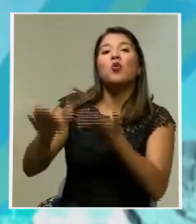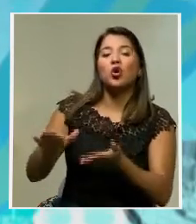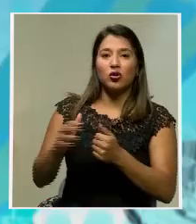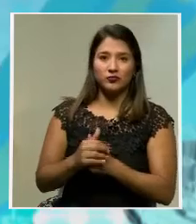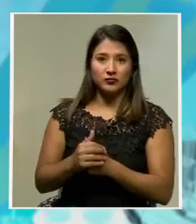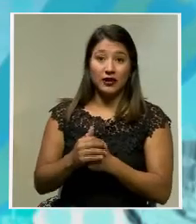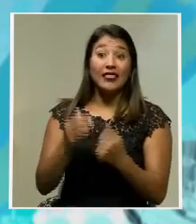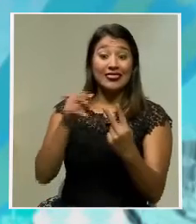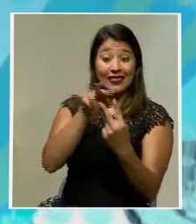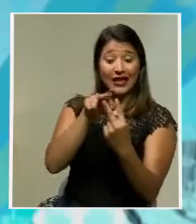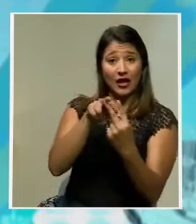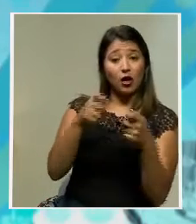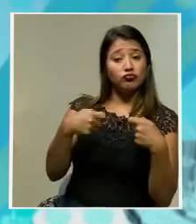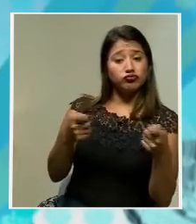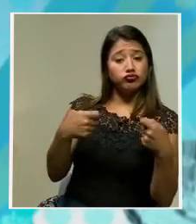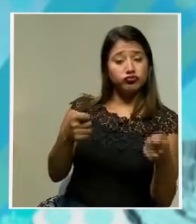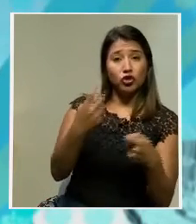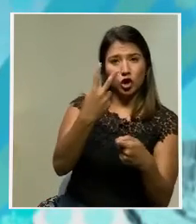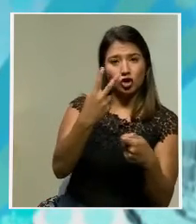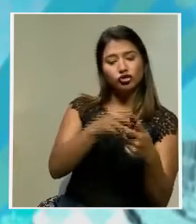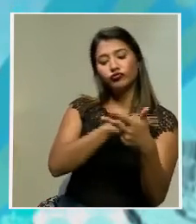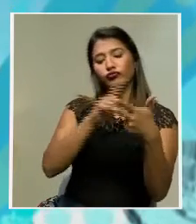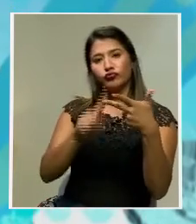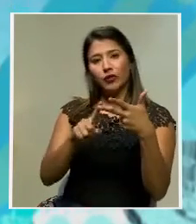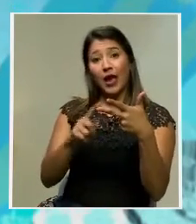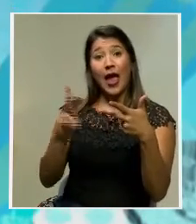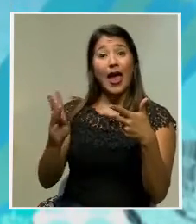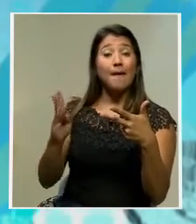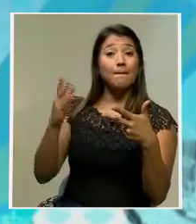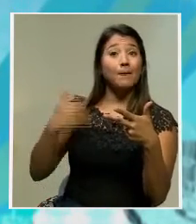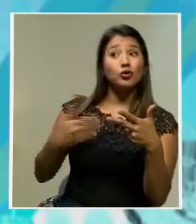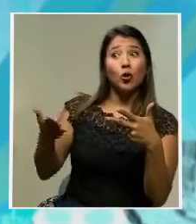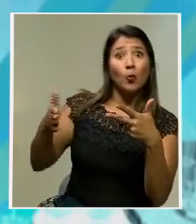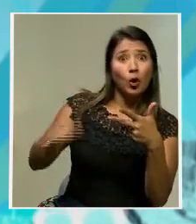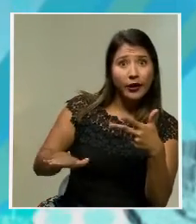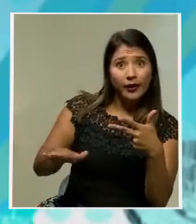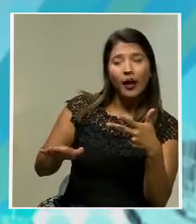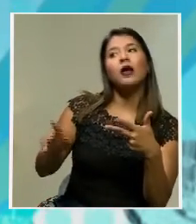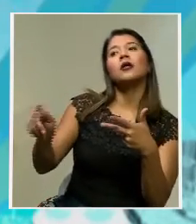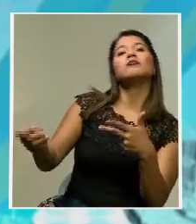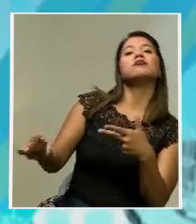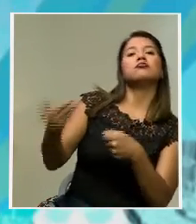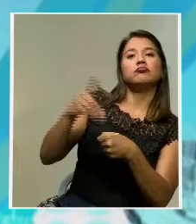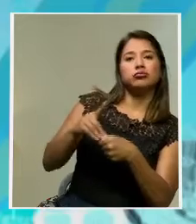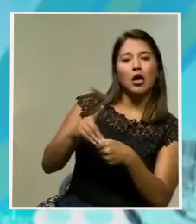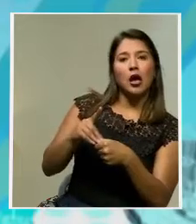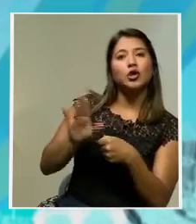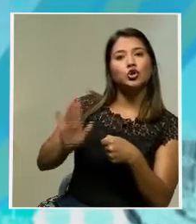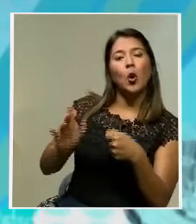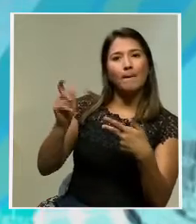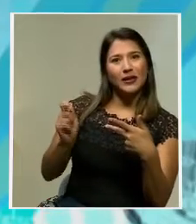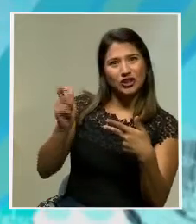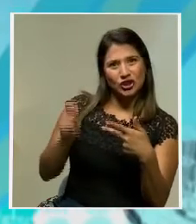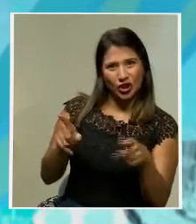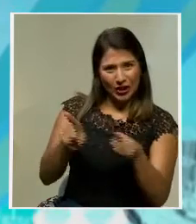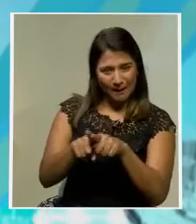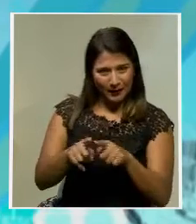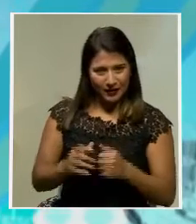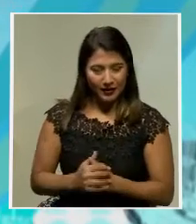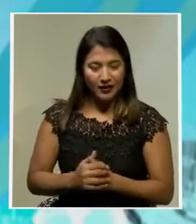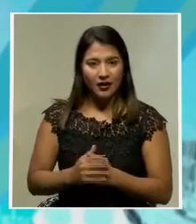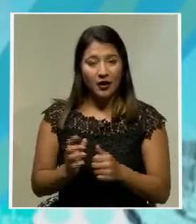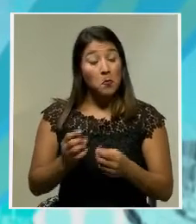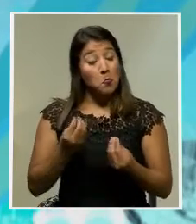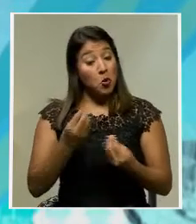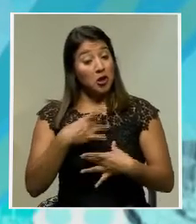pero además heredaba la de su cónyuge u otra persona. Impresionante, porque es un